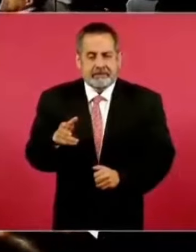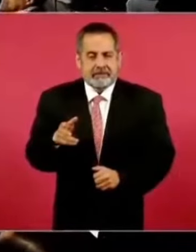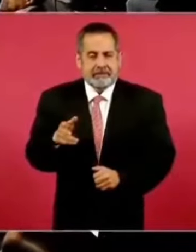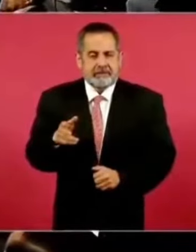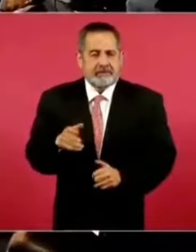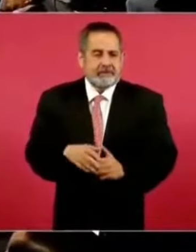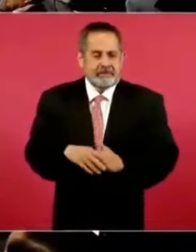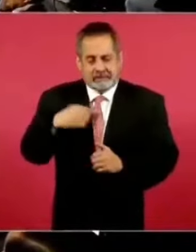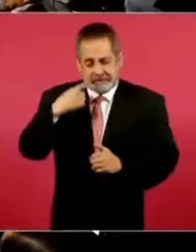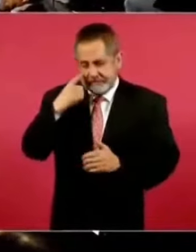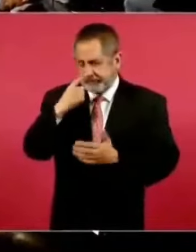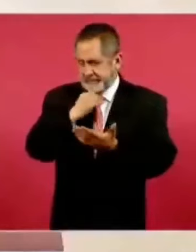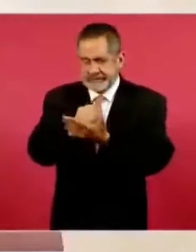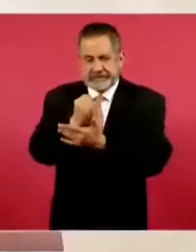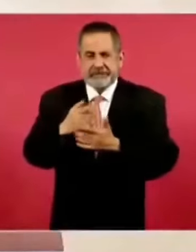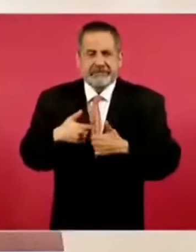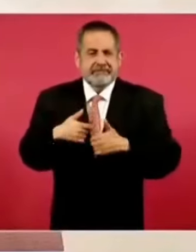decidí